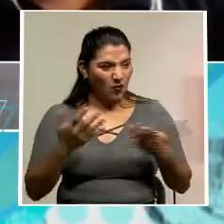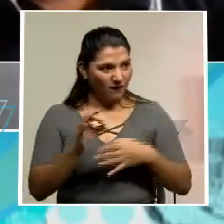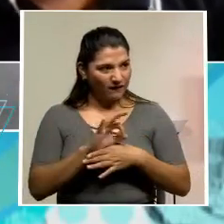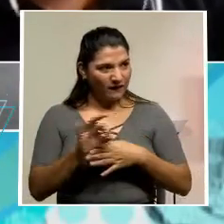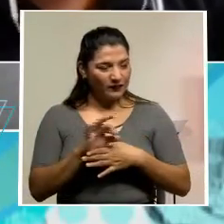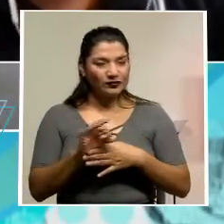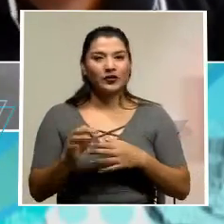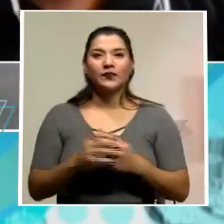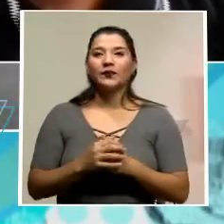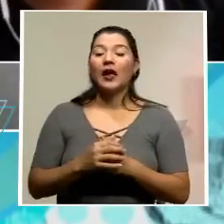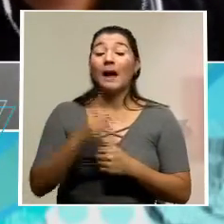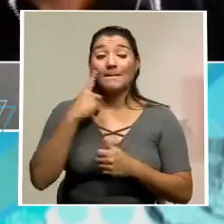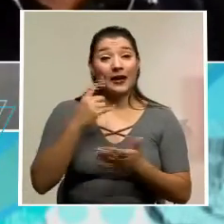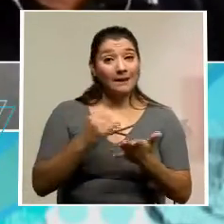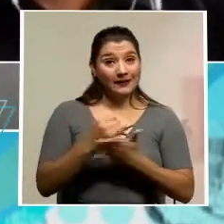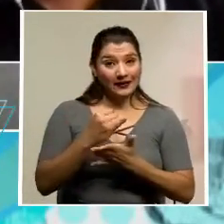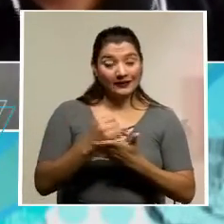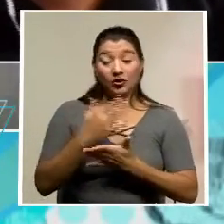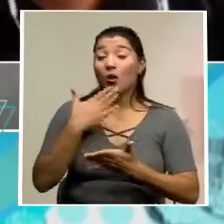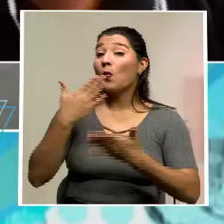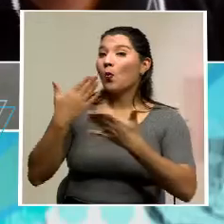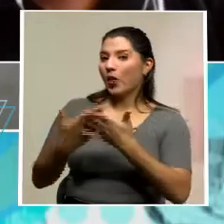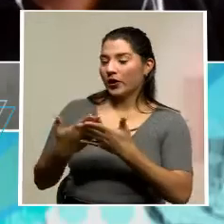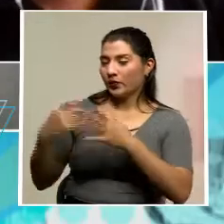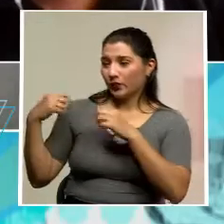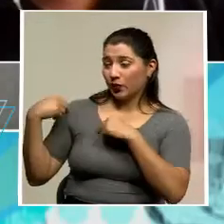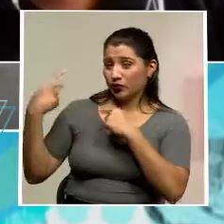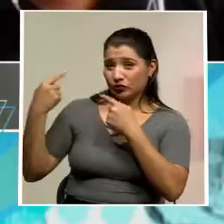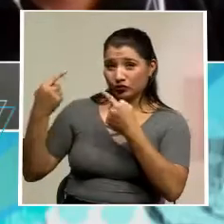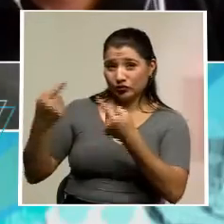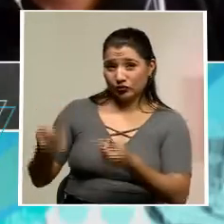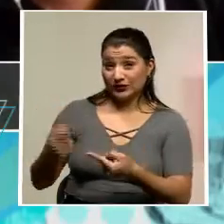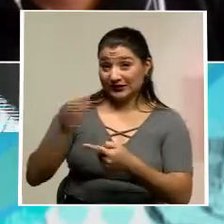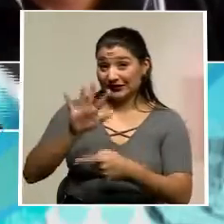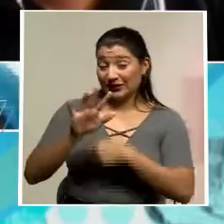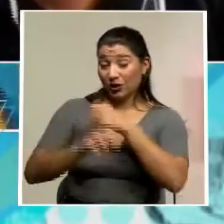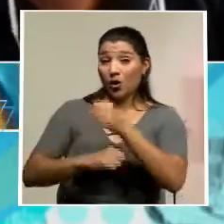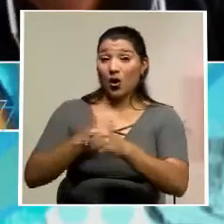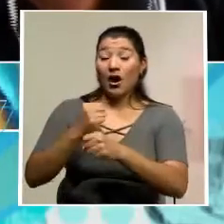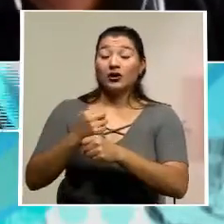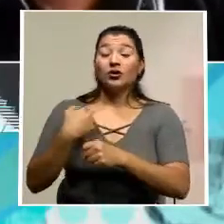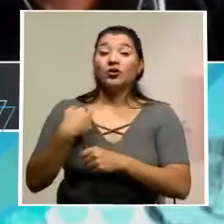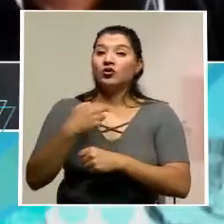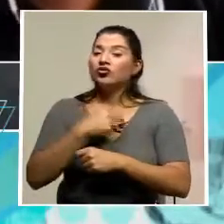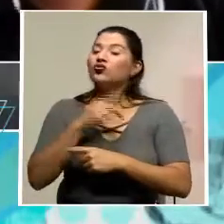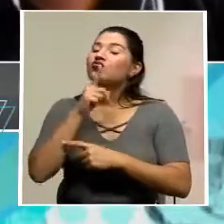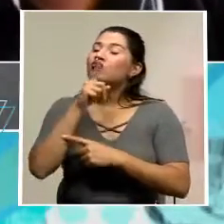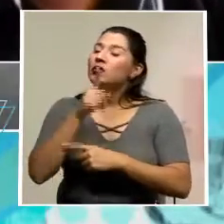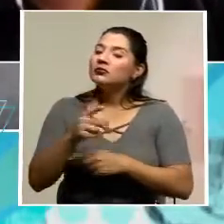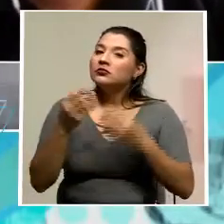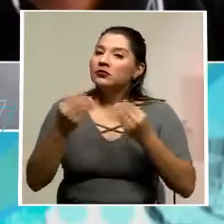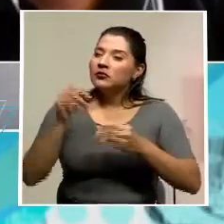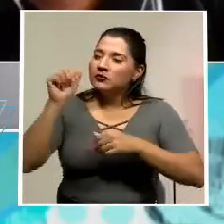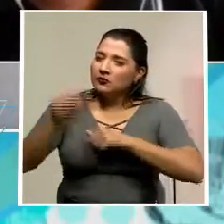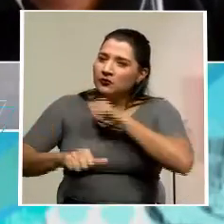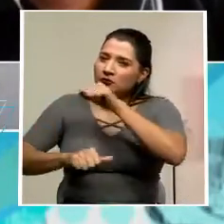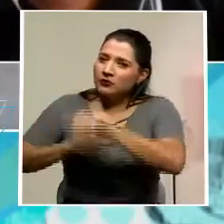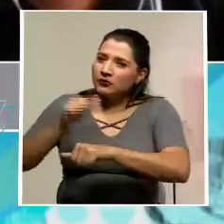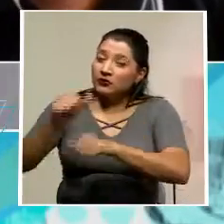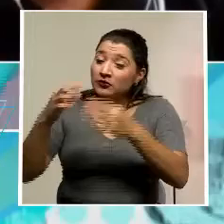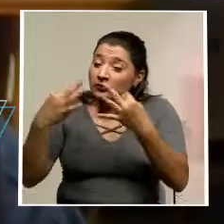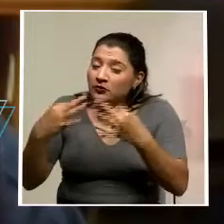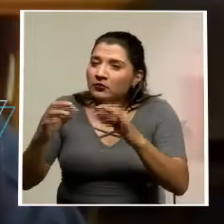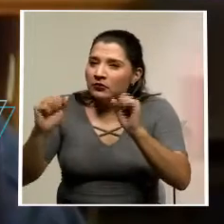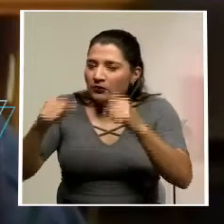Bueno, si bien es cierto, a lo largo de este tiempo hemos puesto un montón de esfuerzo en la búsqueda de este